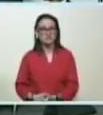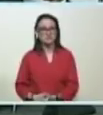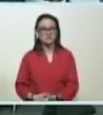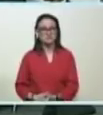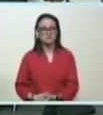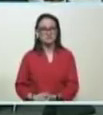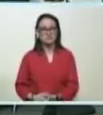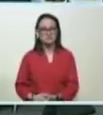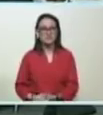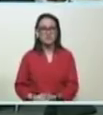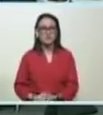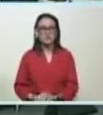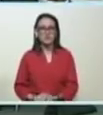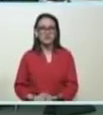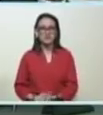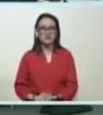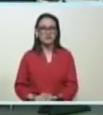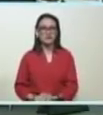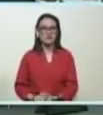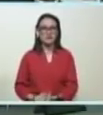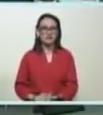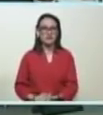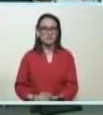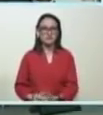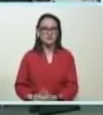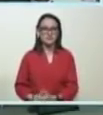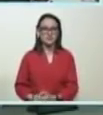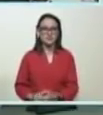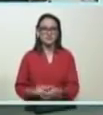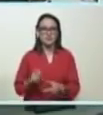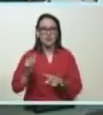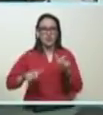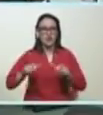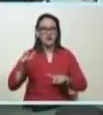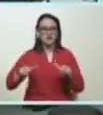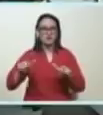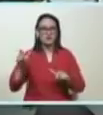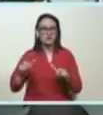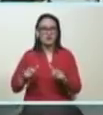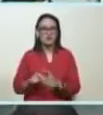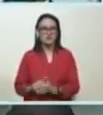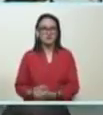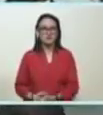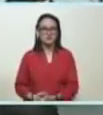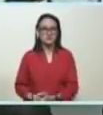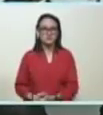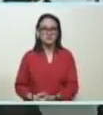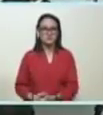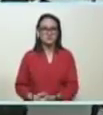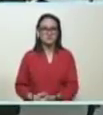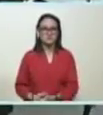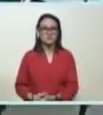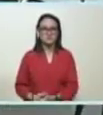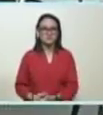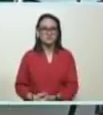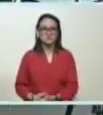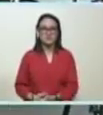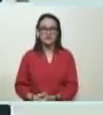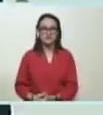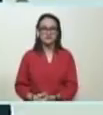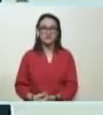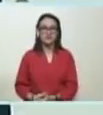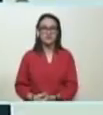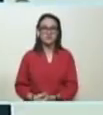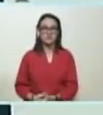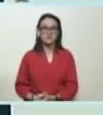Presionaron a los precandidatos Henry Falcón y Javier Bertucci. Y se dio la